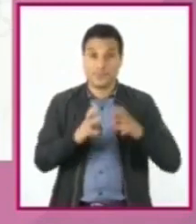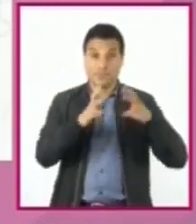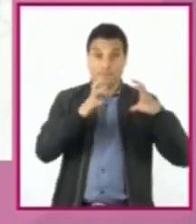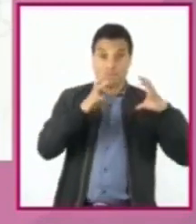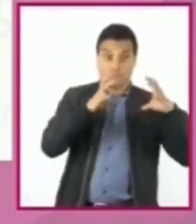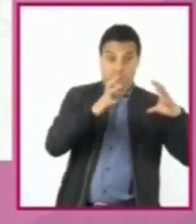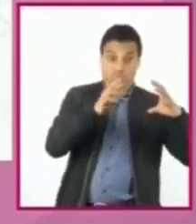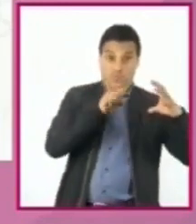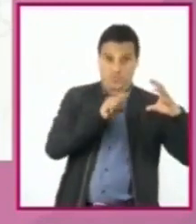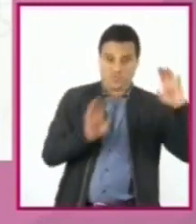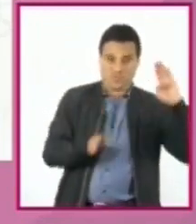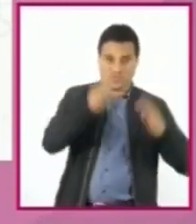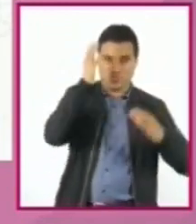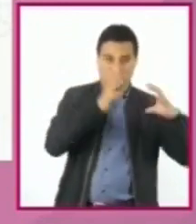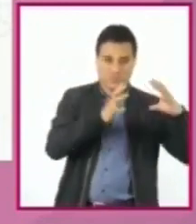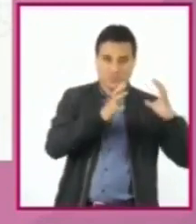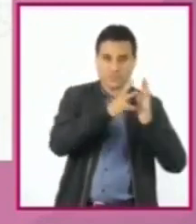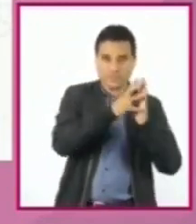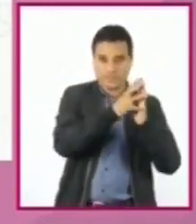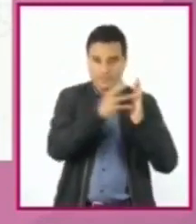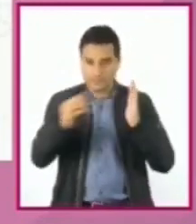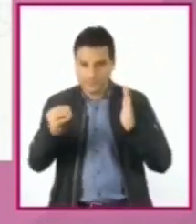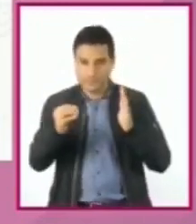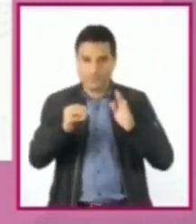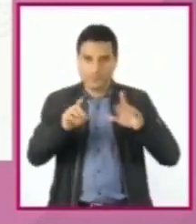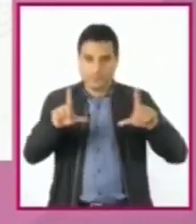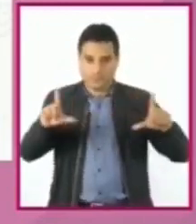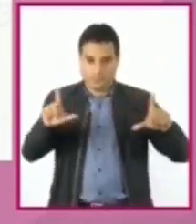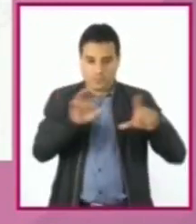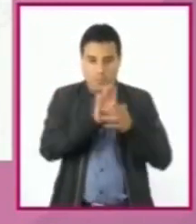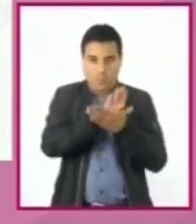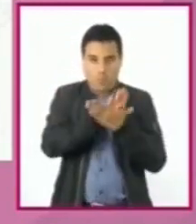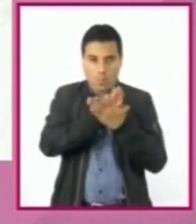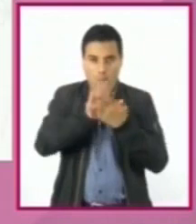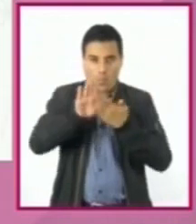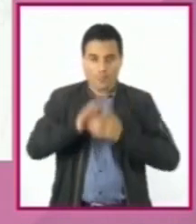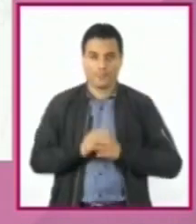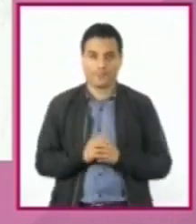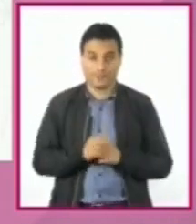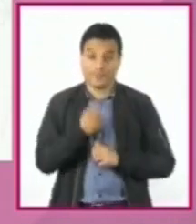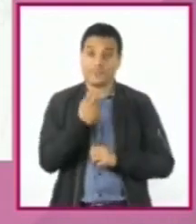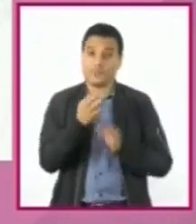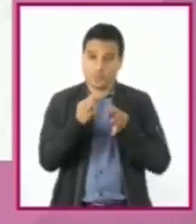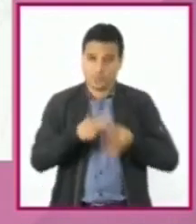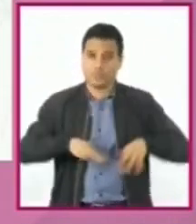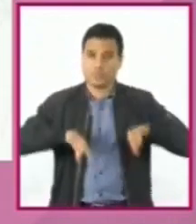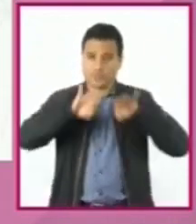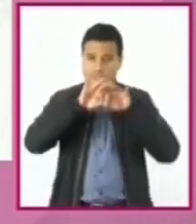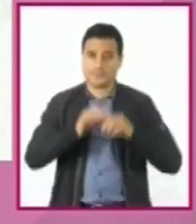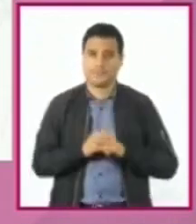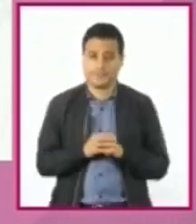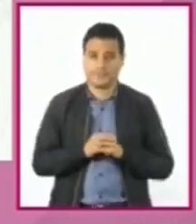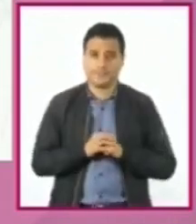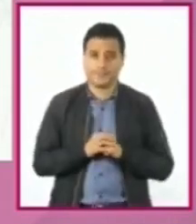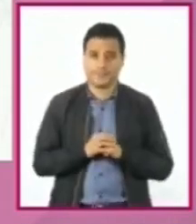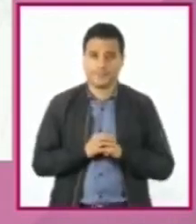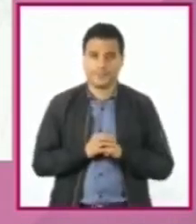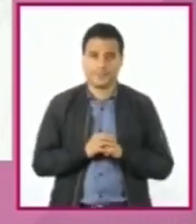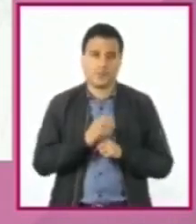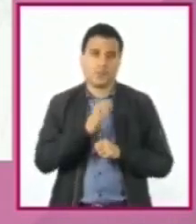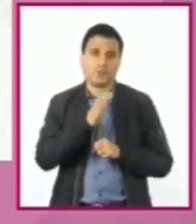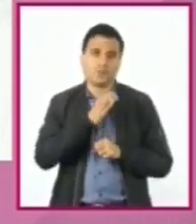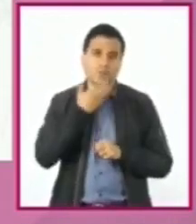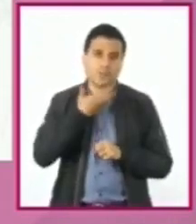plano. Son esenciales porque es la confección del mapa. Las más utilizadas son la